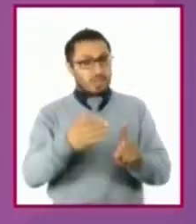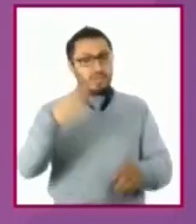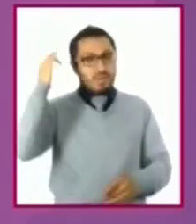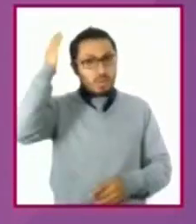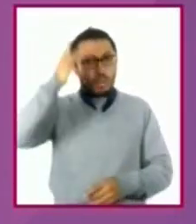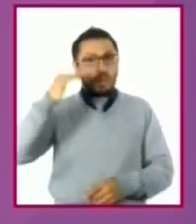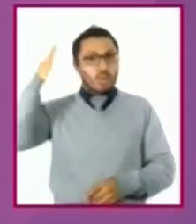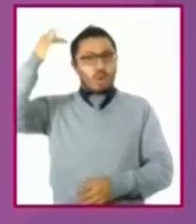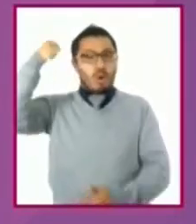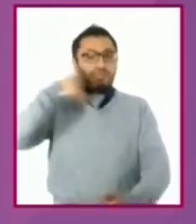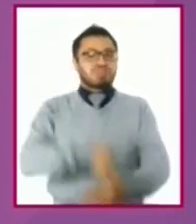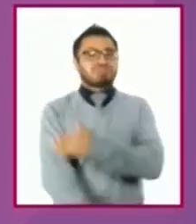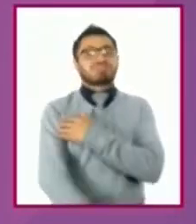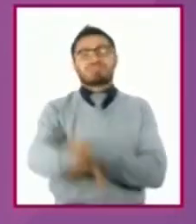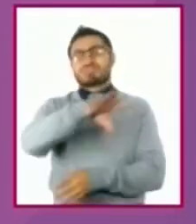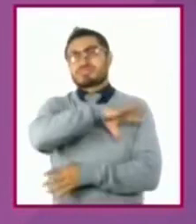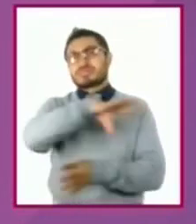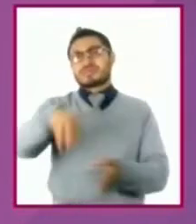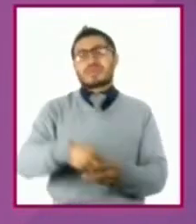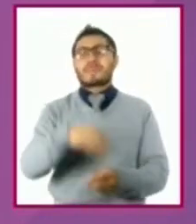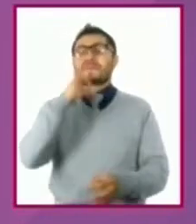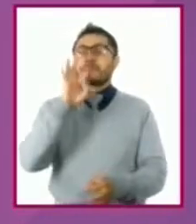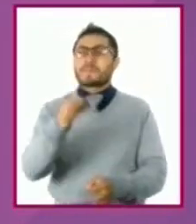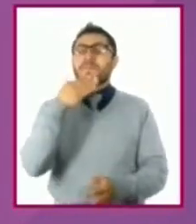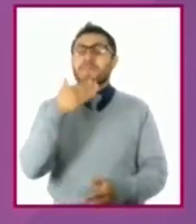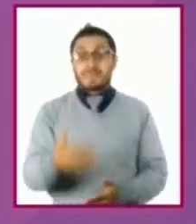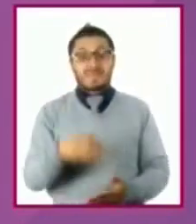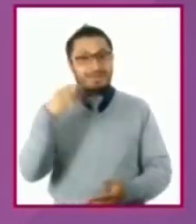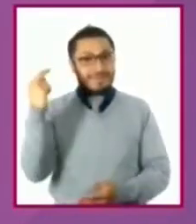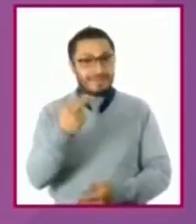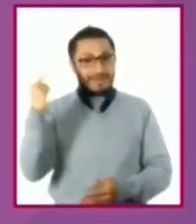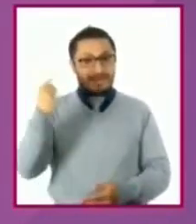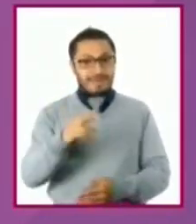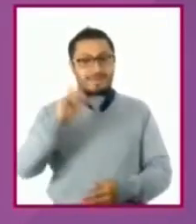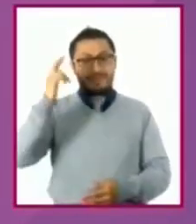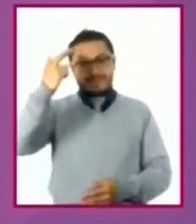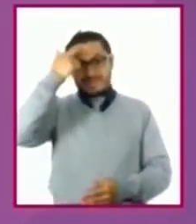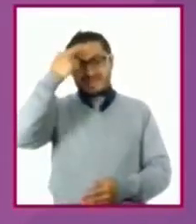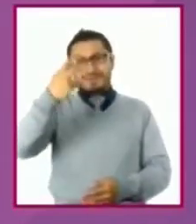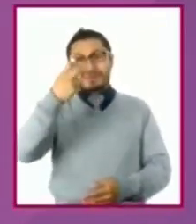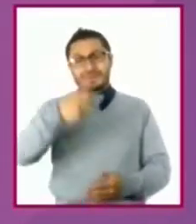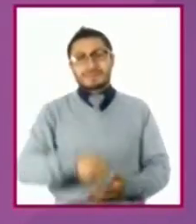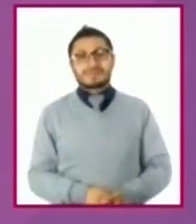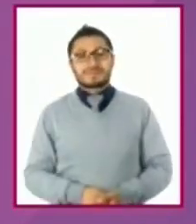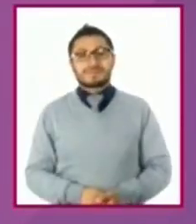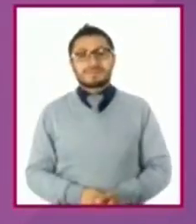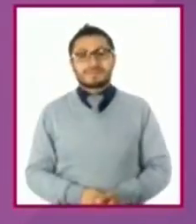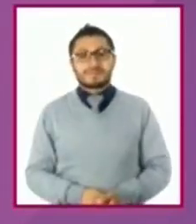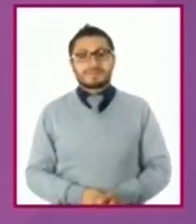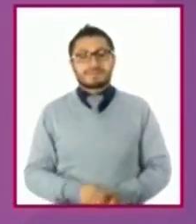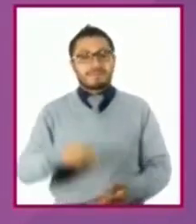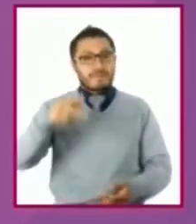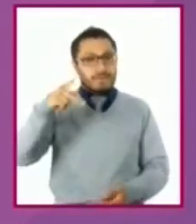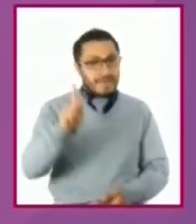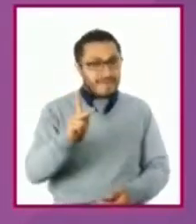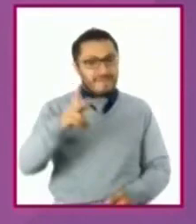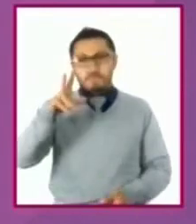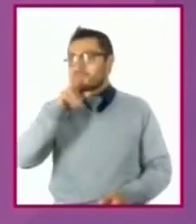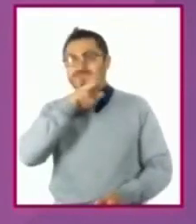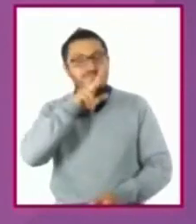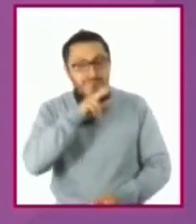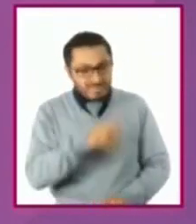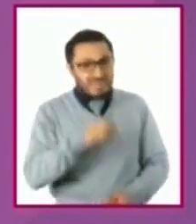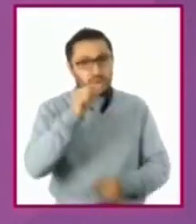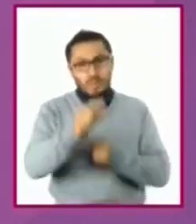análisis profundo y completo, es necesario tomar en cuenta los aspectos restantes de este esquema. Pero no se preocupen, que